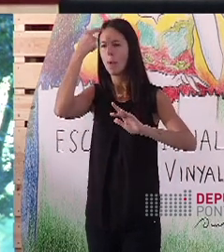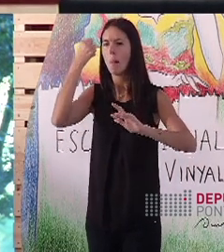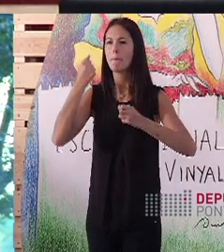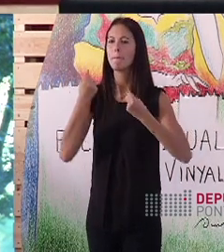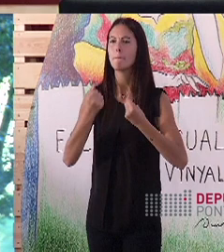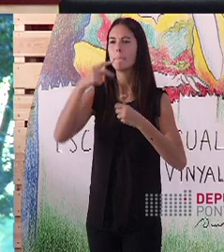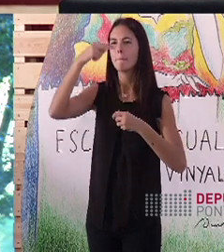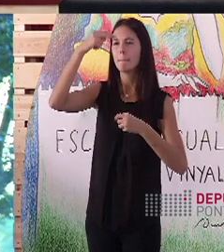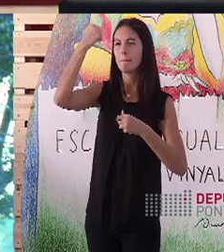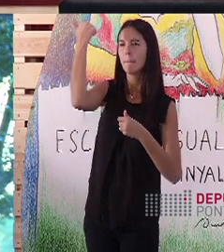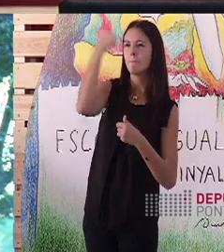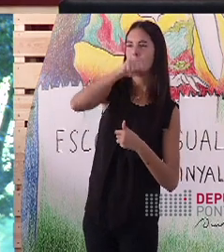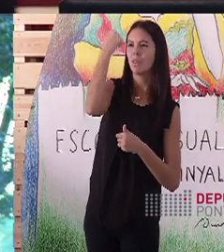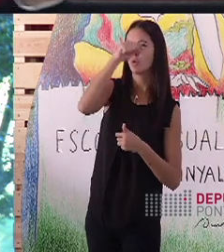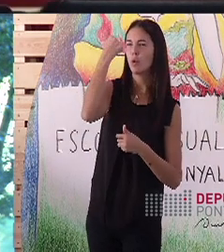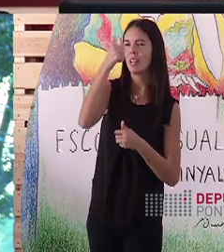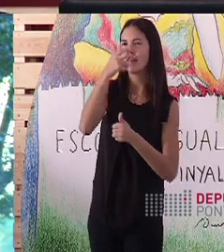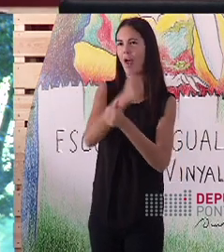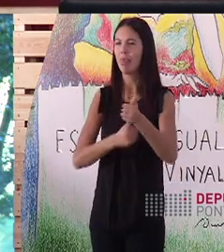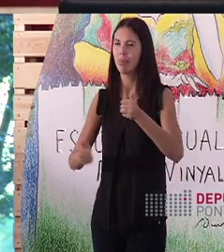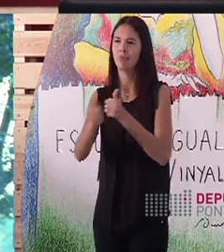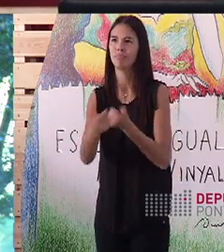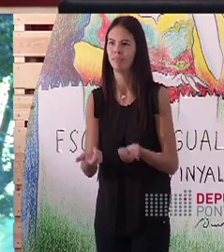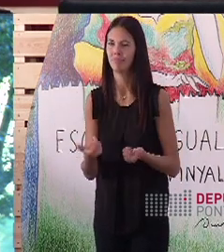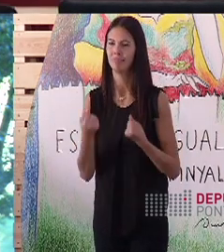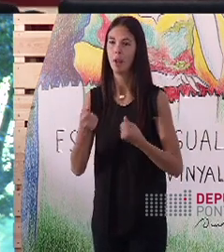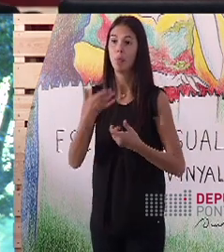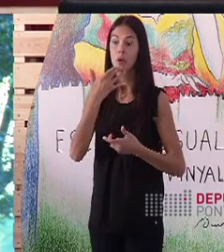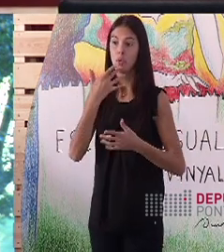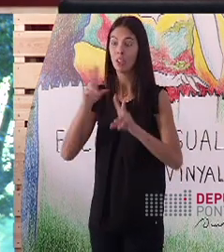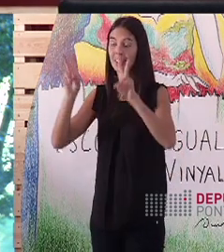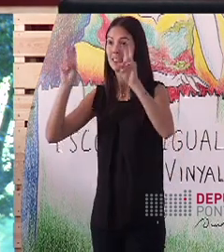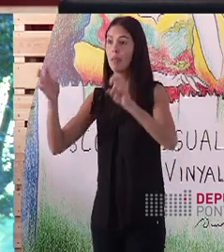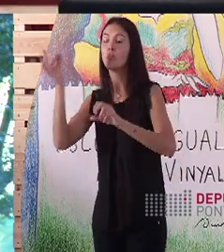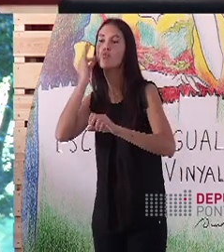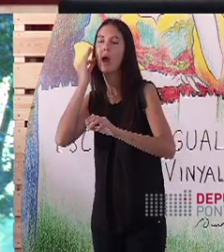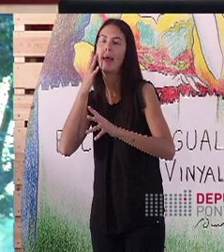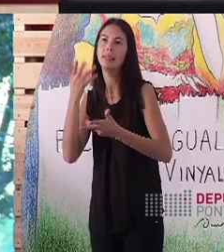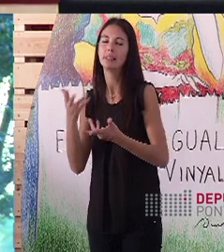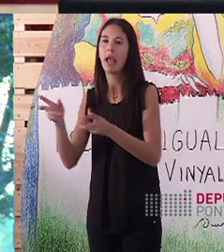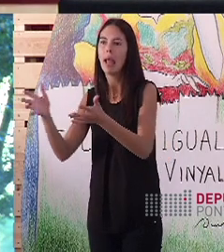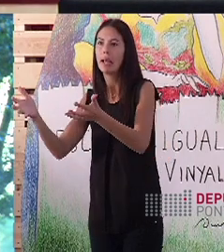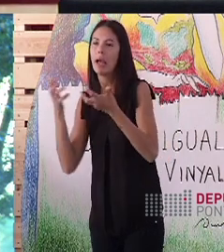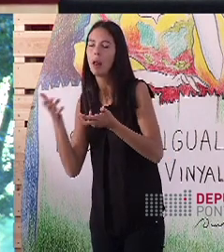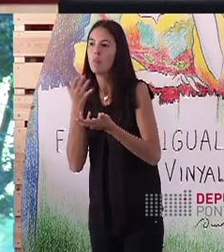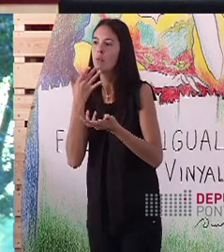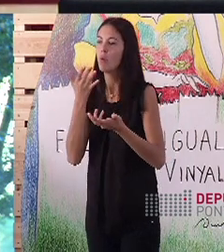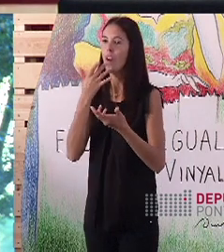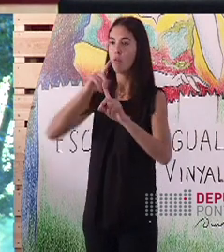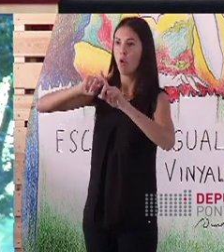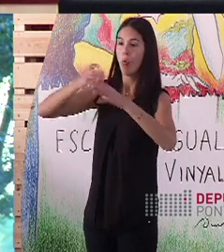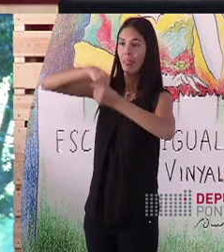masculinidad hegemónica. Lo que las mujeres hemos ganado en el contexto de la familia y de las relaciones de